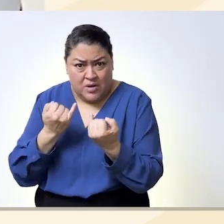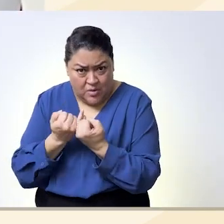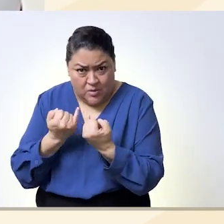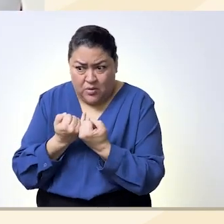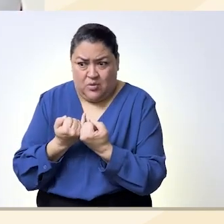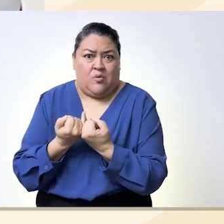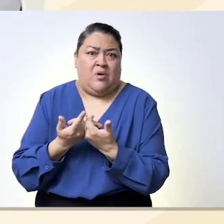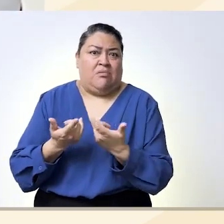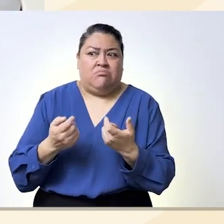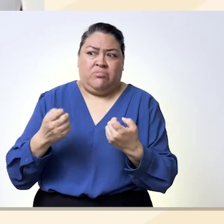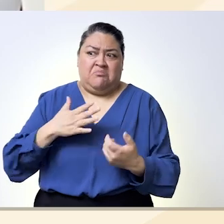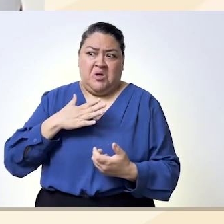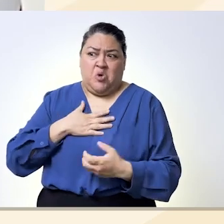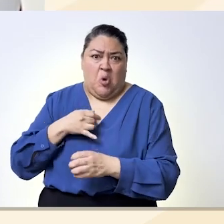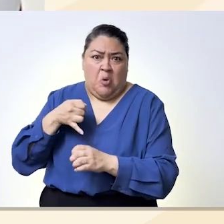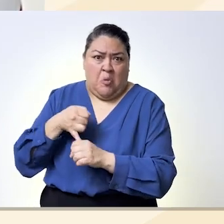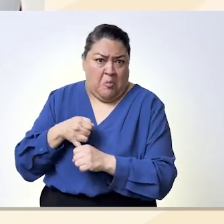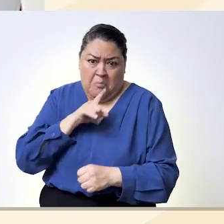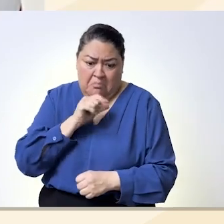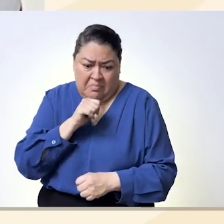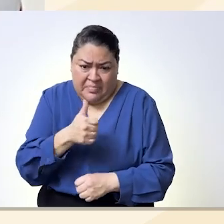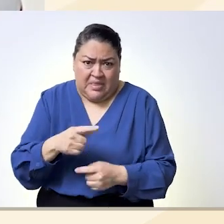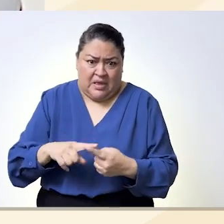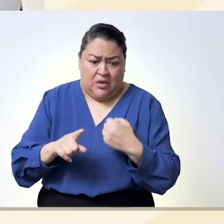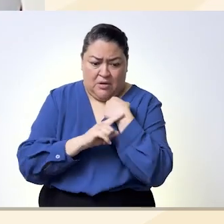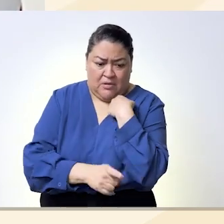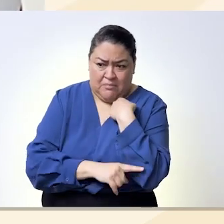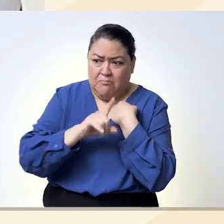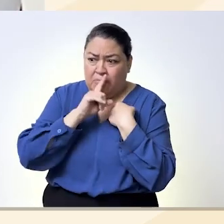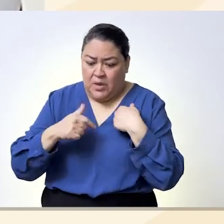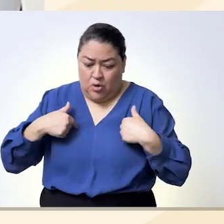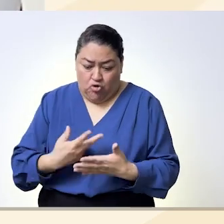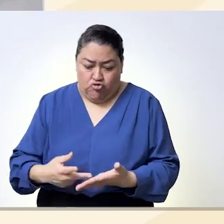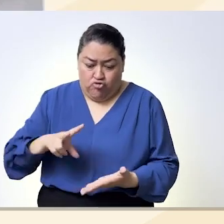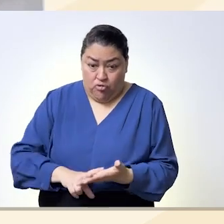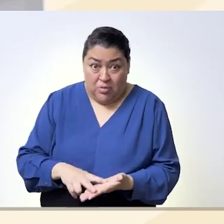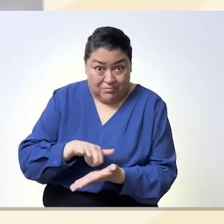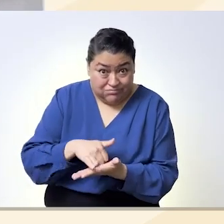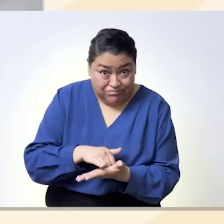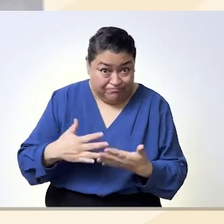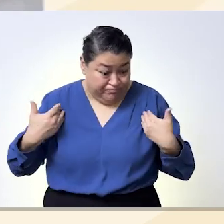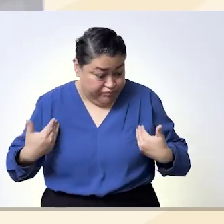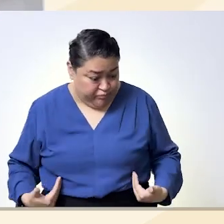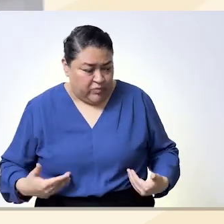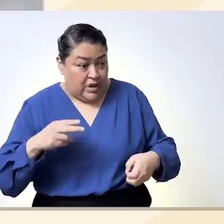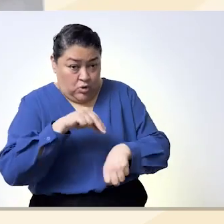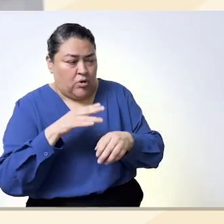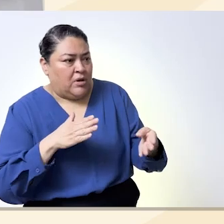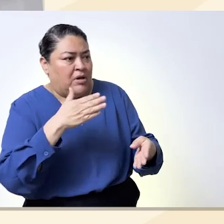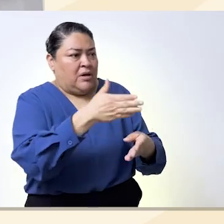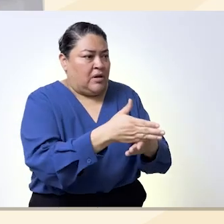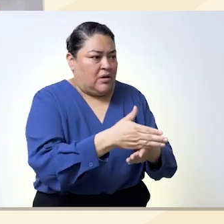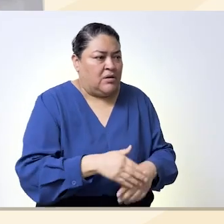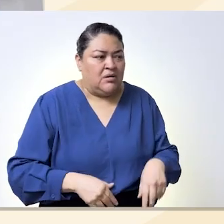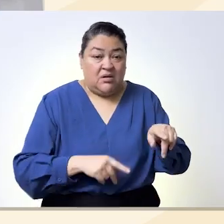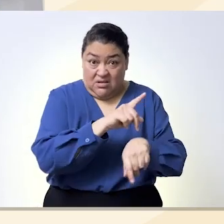o sea, ¿no? Y con personas gordas. Entonces para mí es horrible ir, y cuando